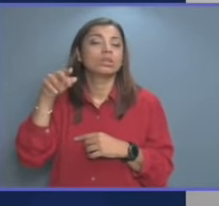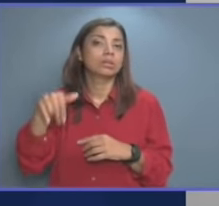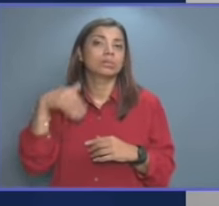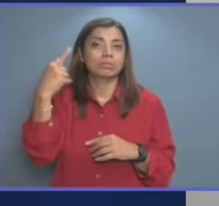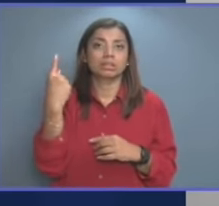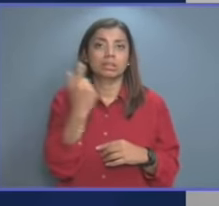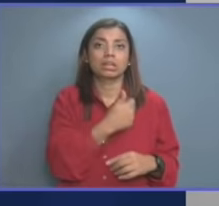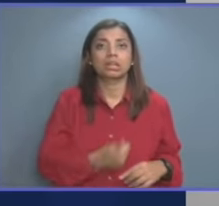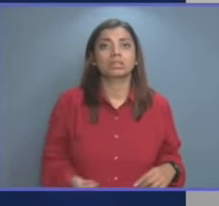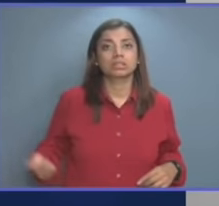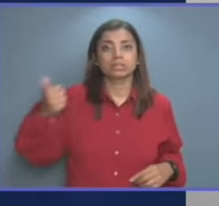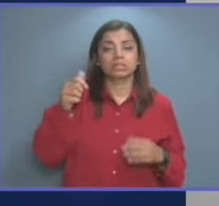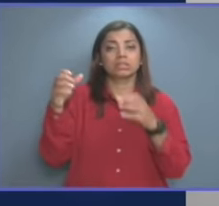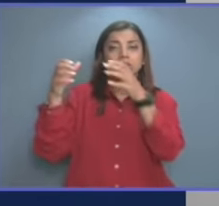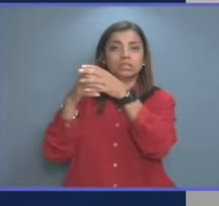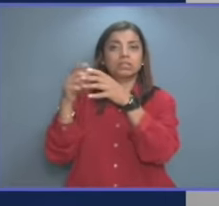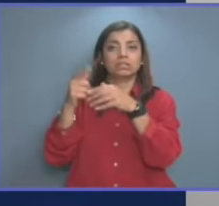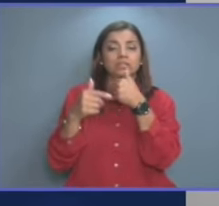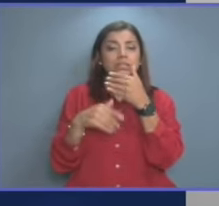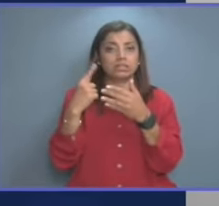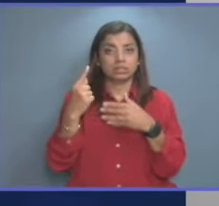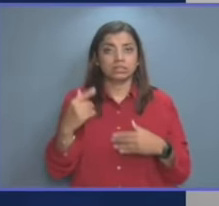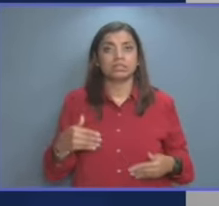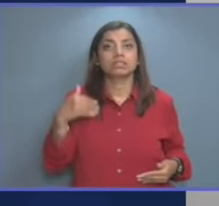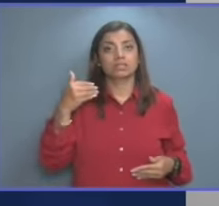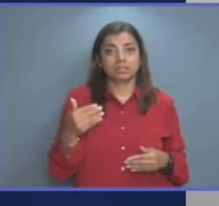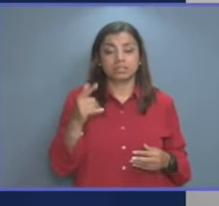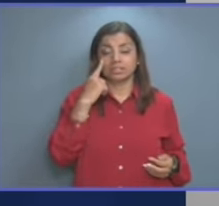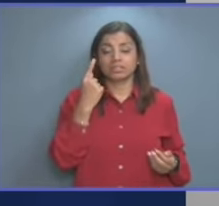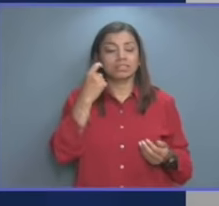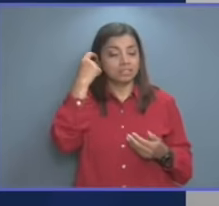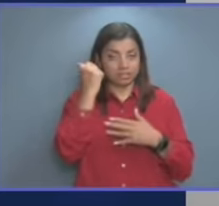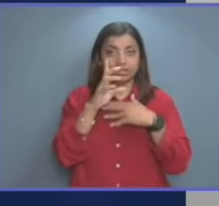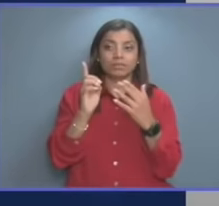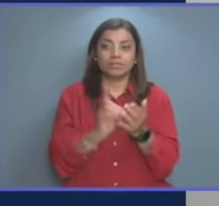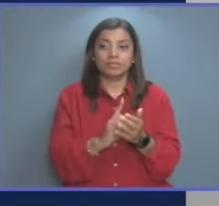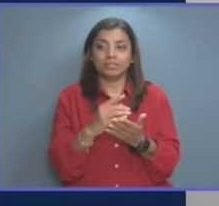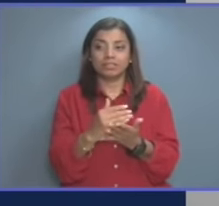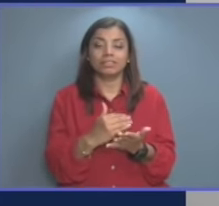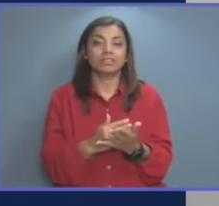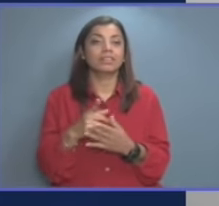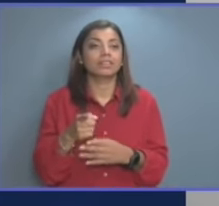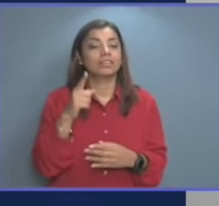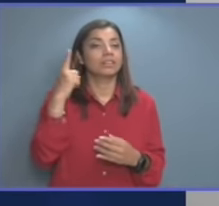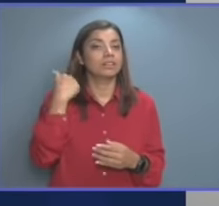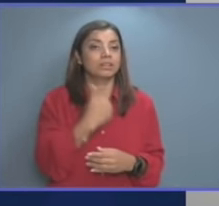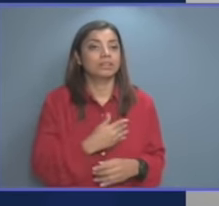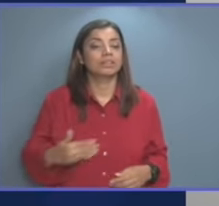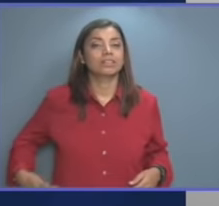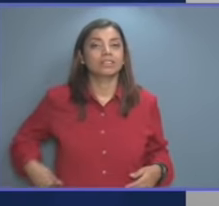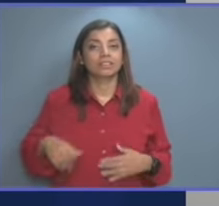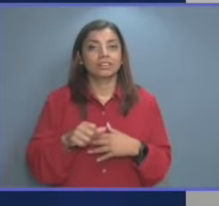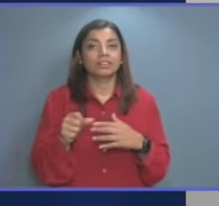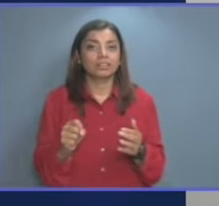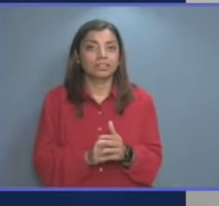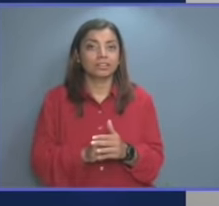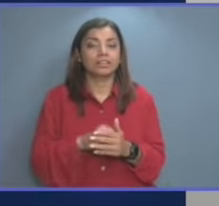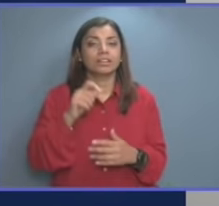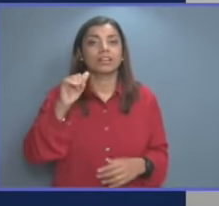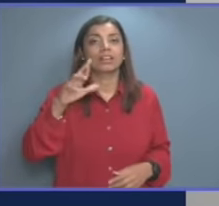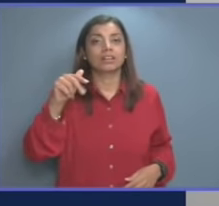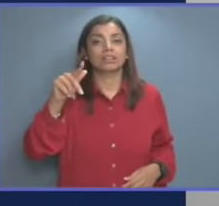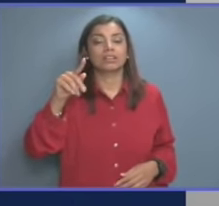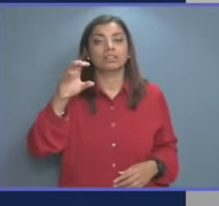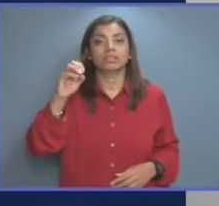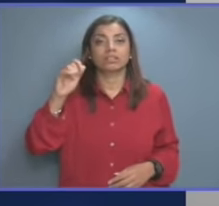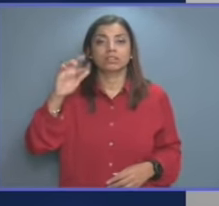corruptores no nos va a temblar la mano escribió el diputado finalmente el presidente de la asamblea legislativa ernesto castro